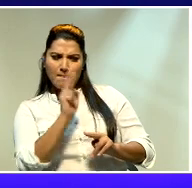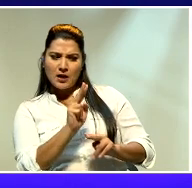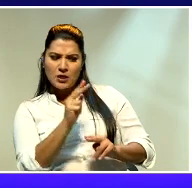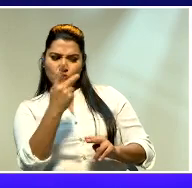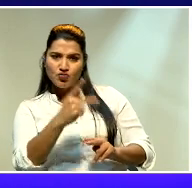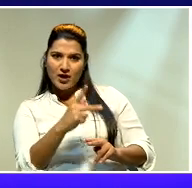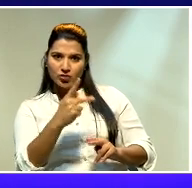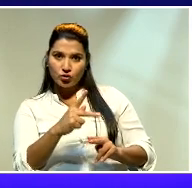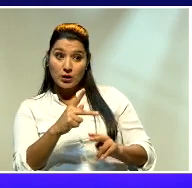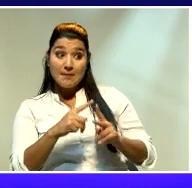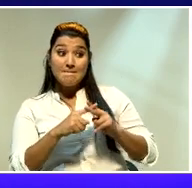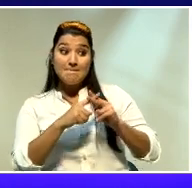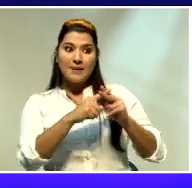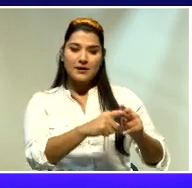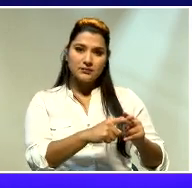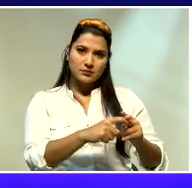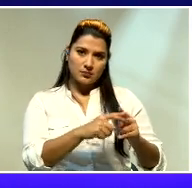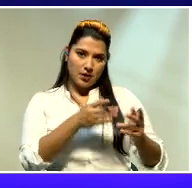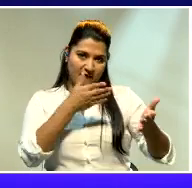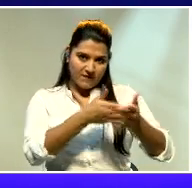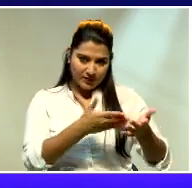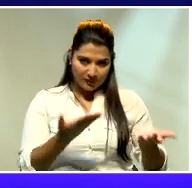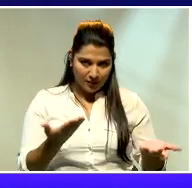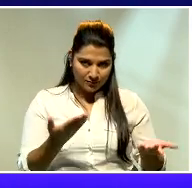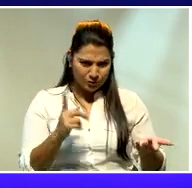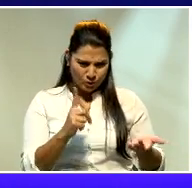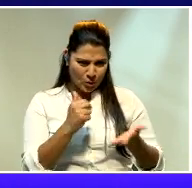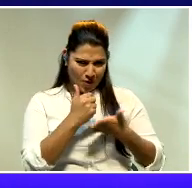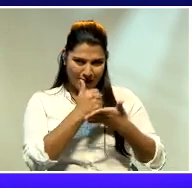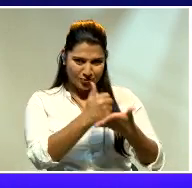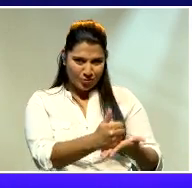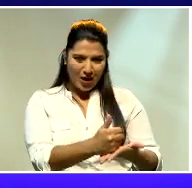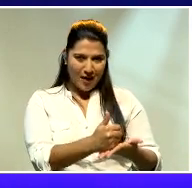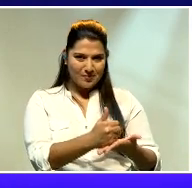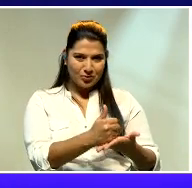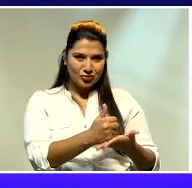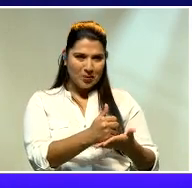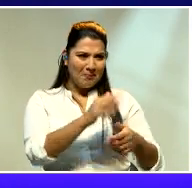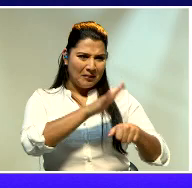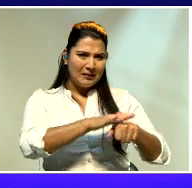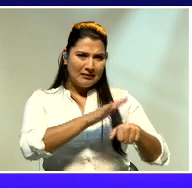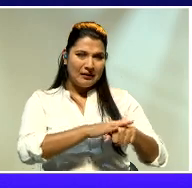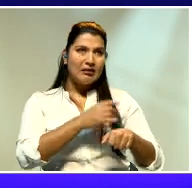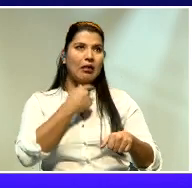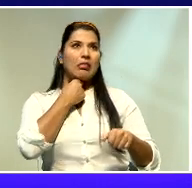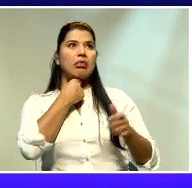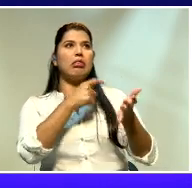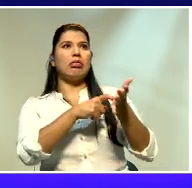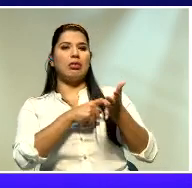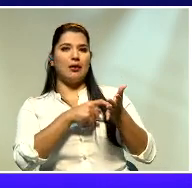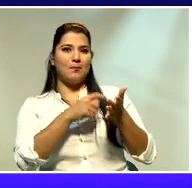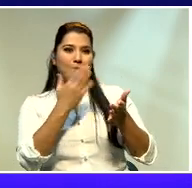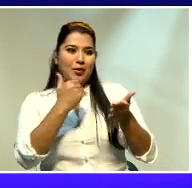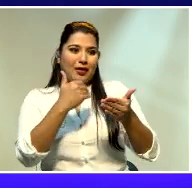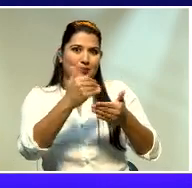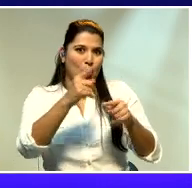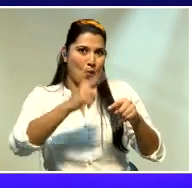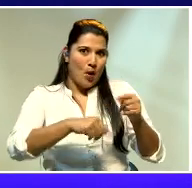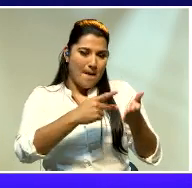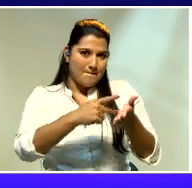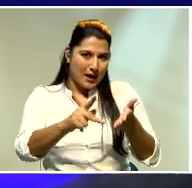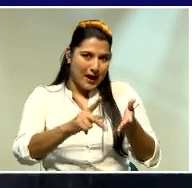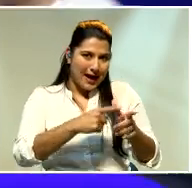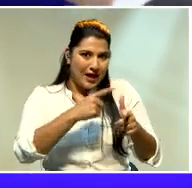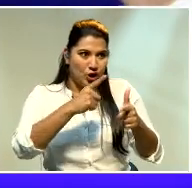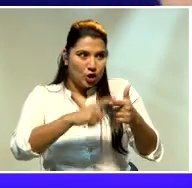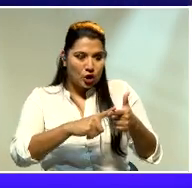mal dándole la plata. ¿No? O sea, no le hacemos ningún bien dejándolo que se sobreendeude en algo que no va a poder pagar y que va a poner